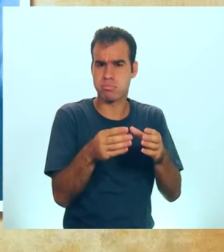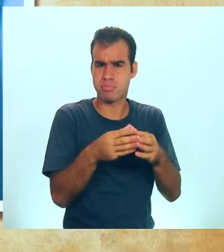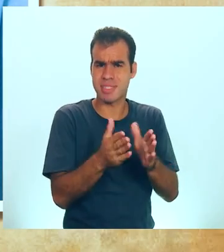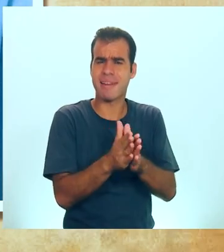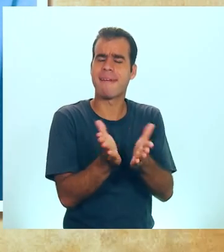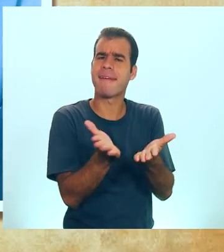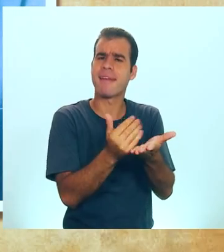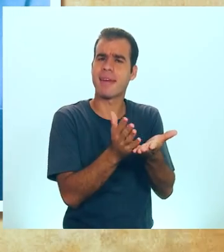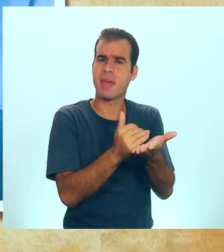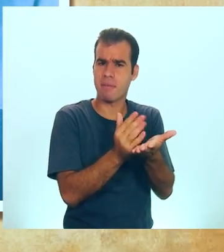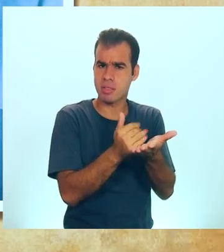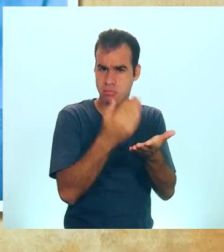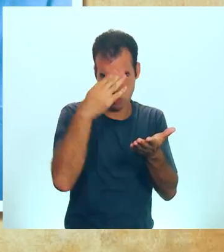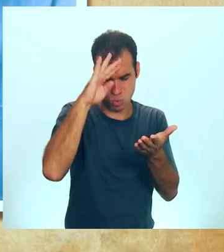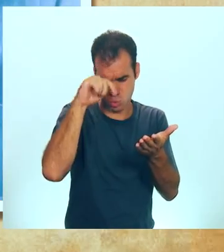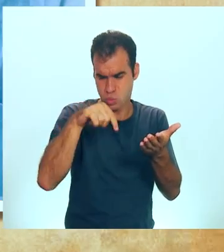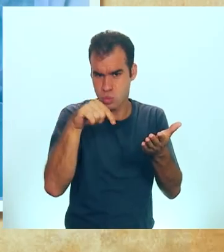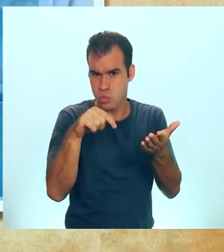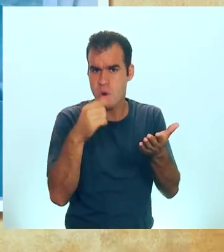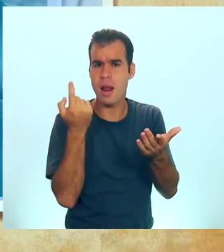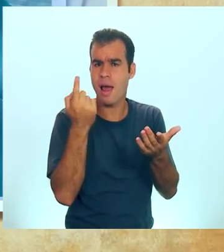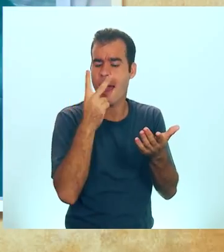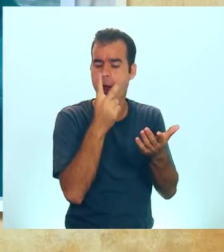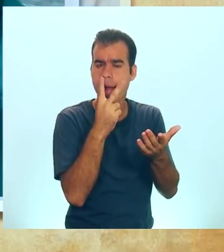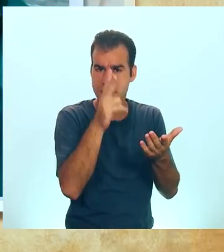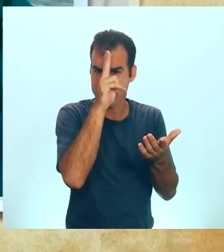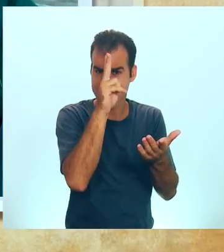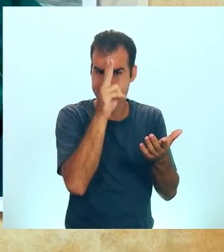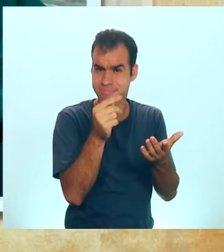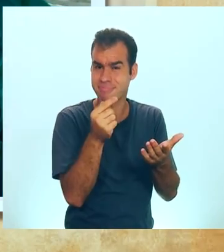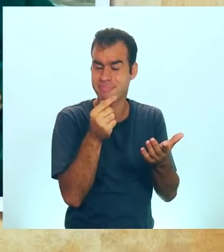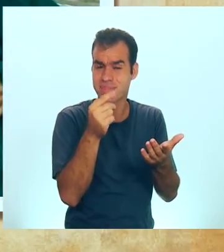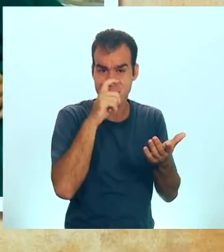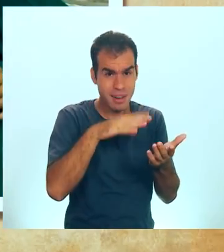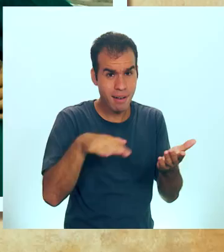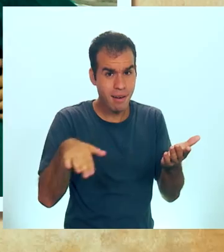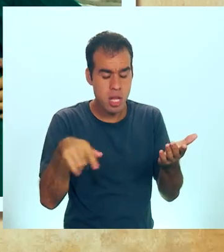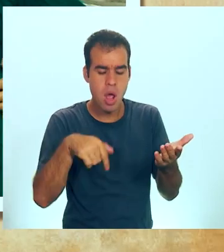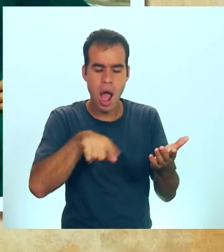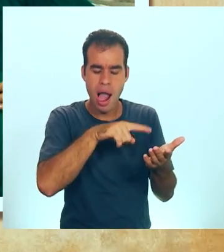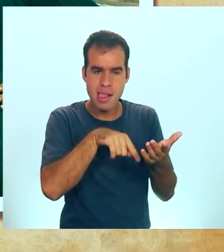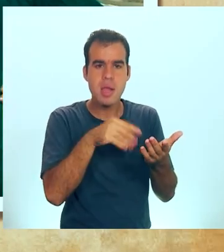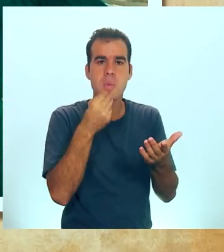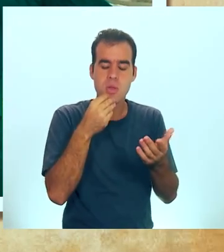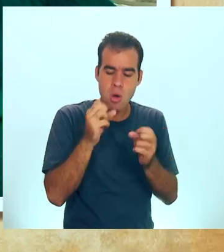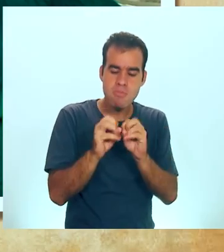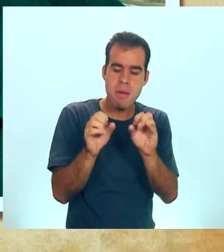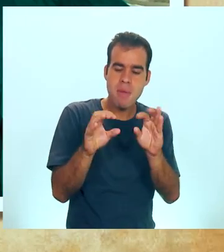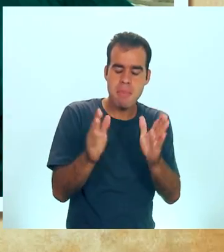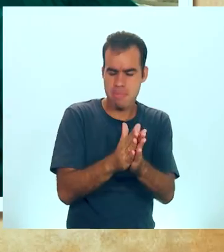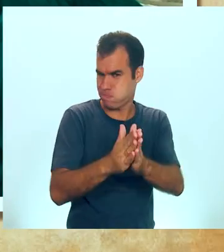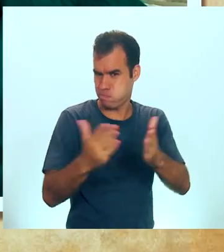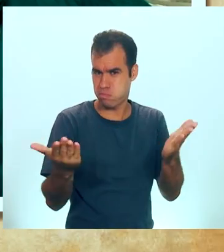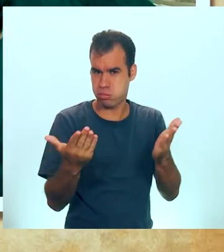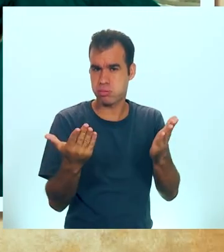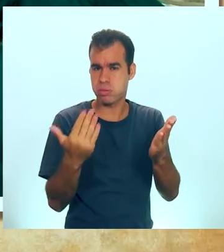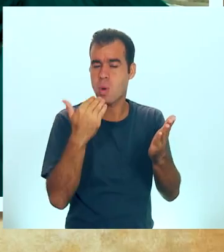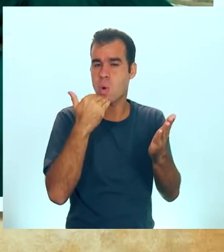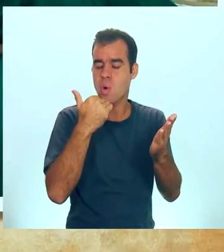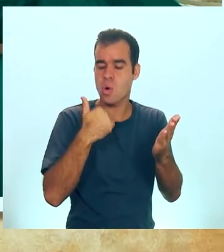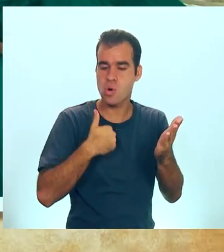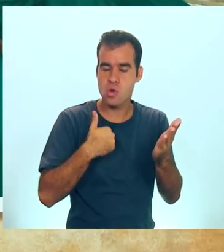de pediatría, donde tuve la oportunidad de publicar un artículo acerca de la COVID-19 y la lactancia